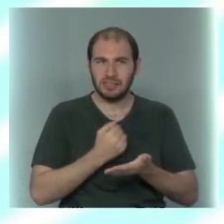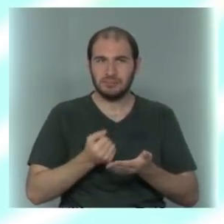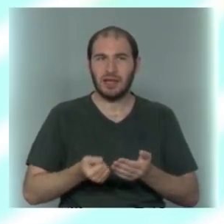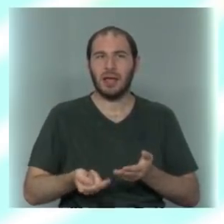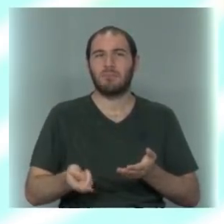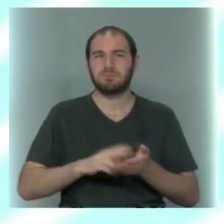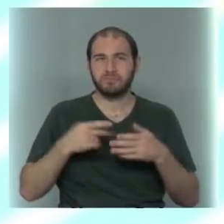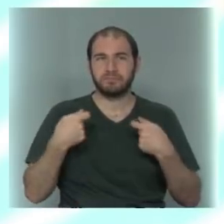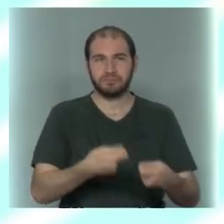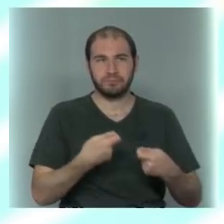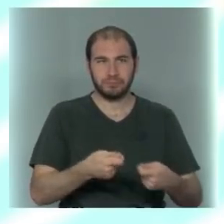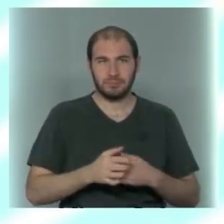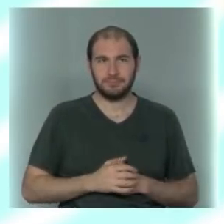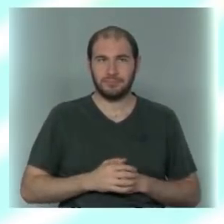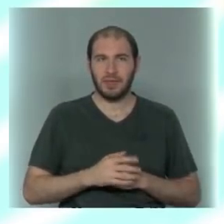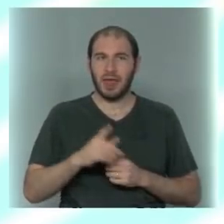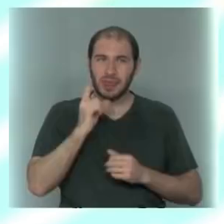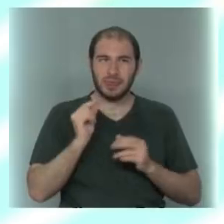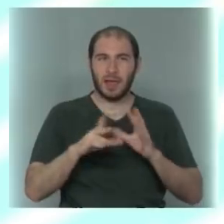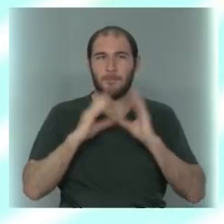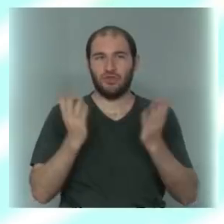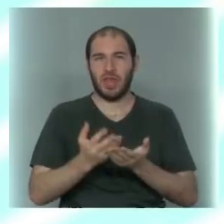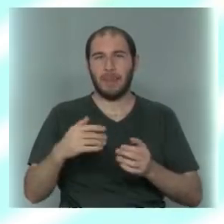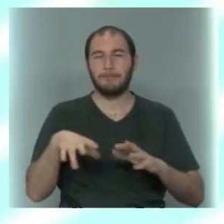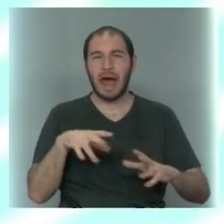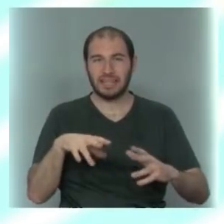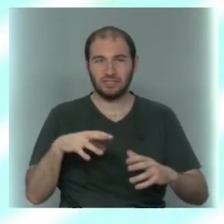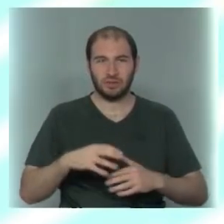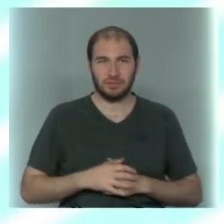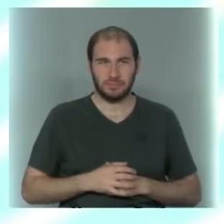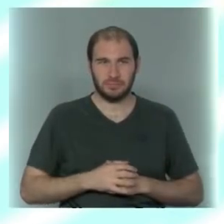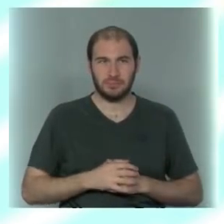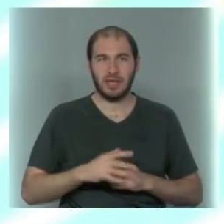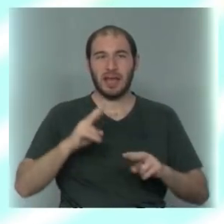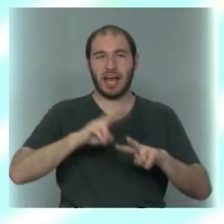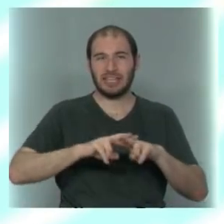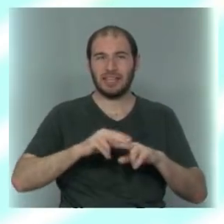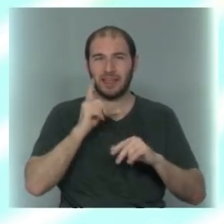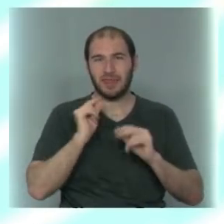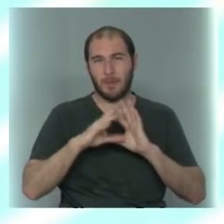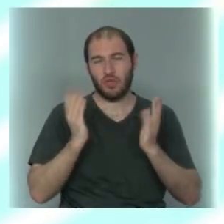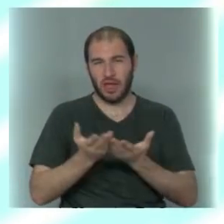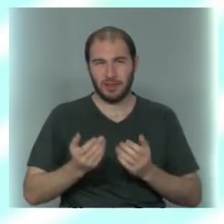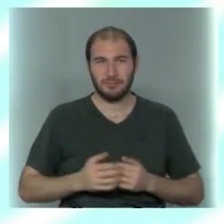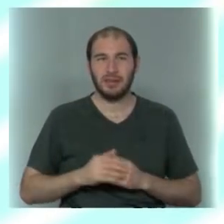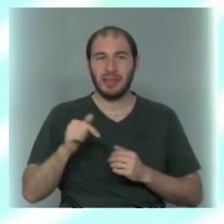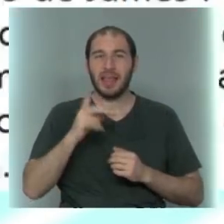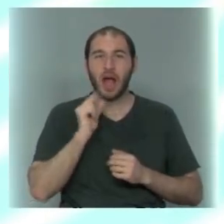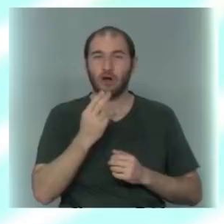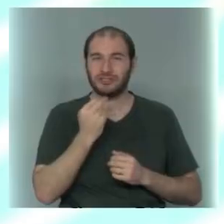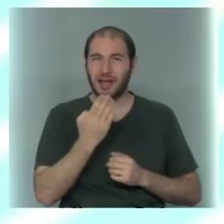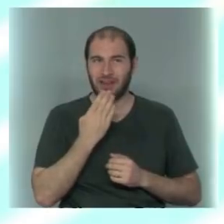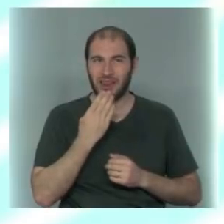y reivindica inversión Día Mundial del Parkinson. Hashtag también por el Día Mundial, por este 11 de